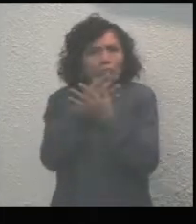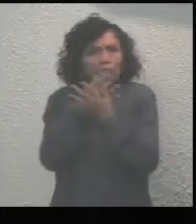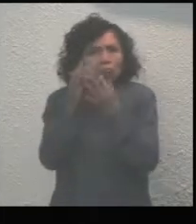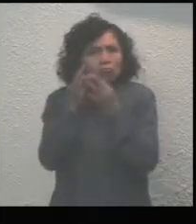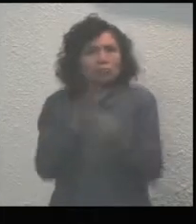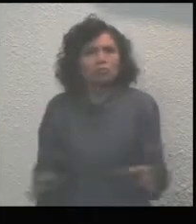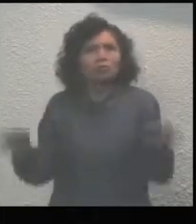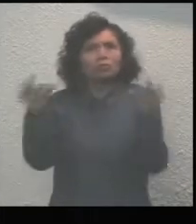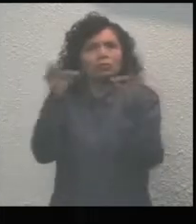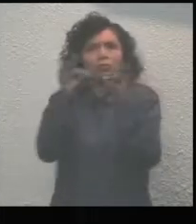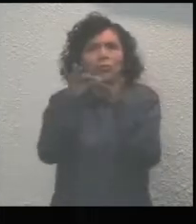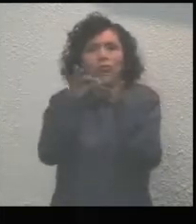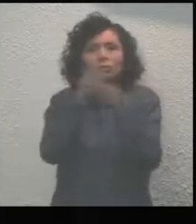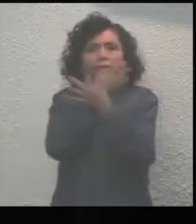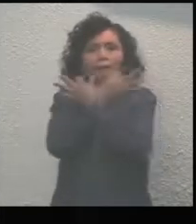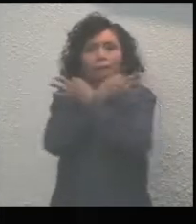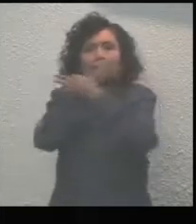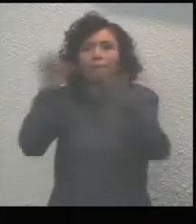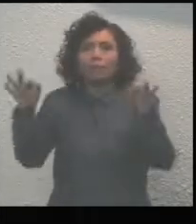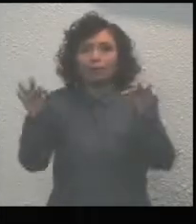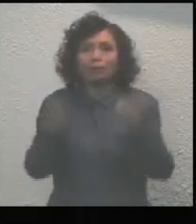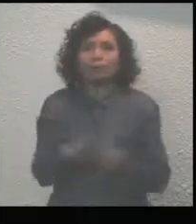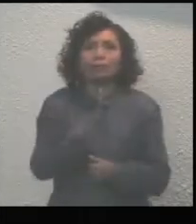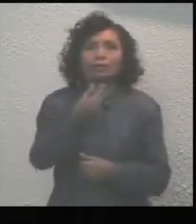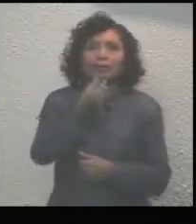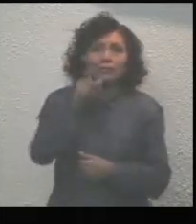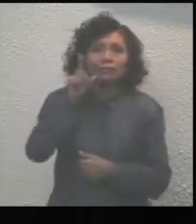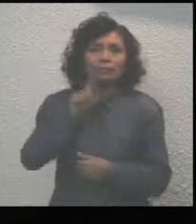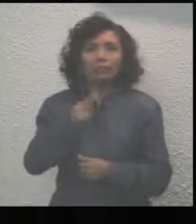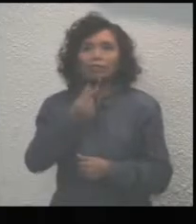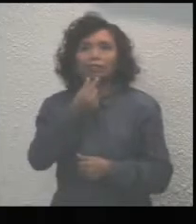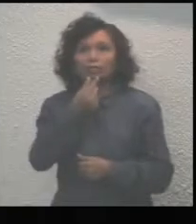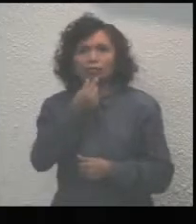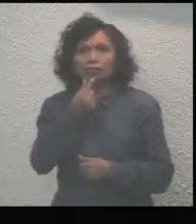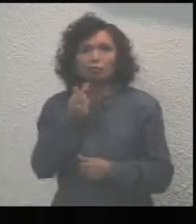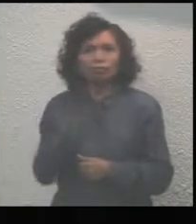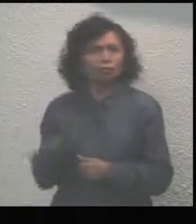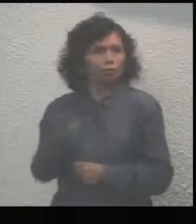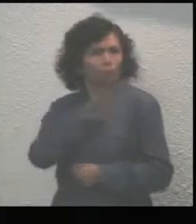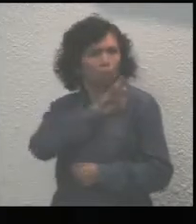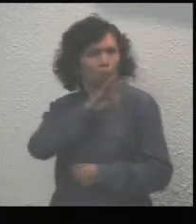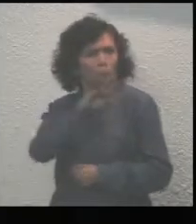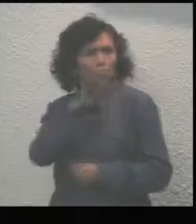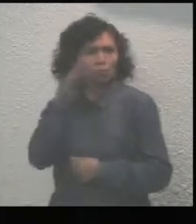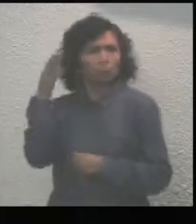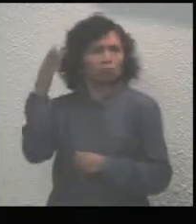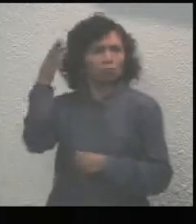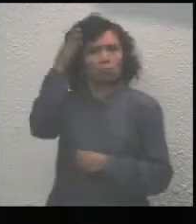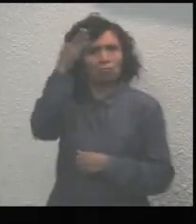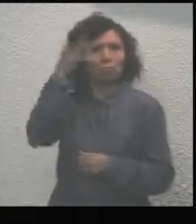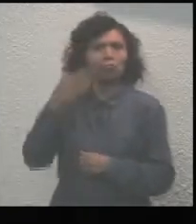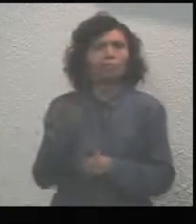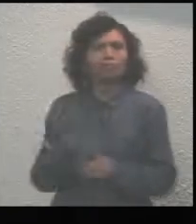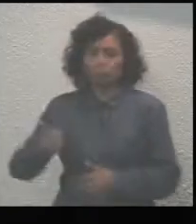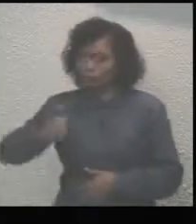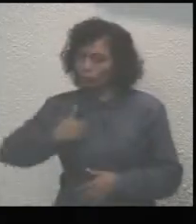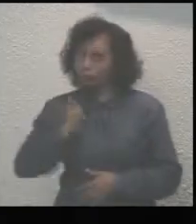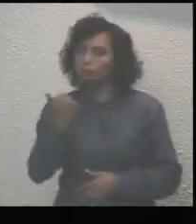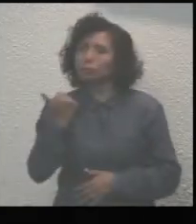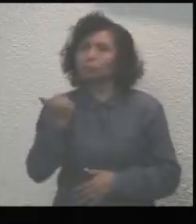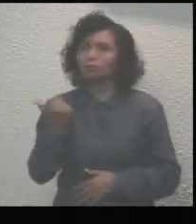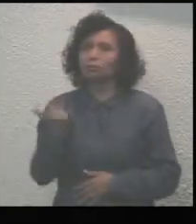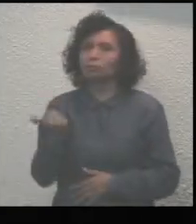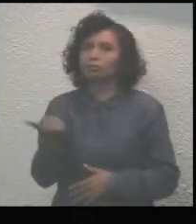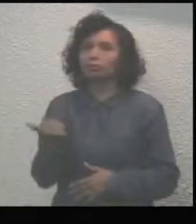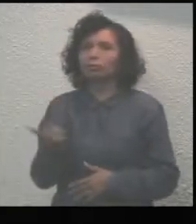de niñas quintanarroenses, que las mujeres podemos llegar tan alto como lo soñemos. Aprovecho para saludar a